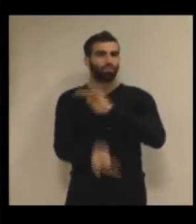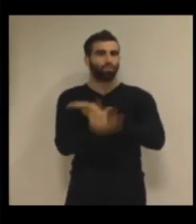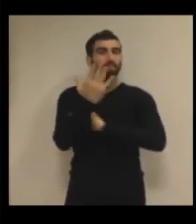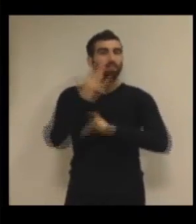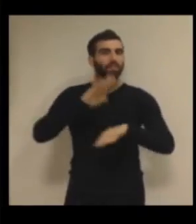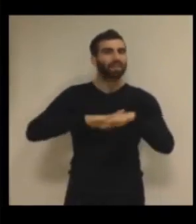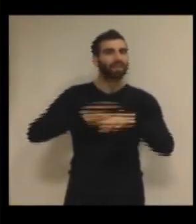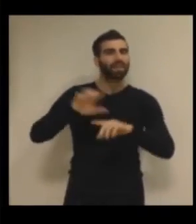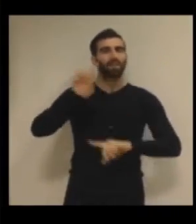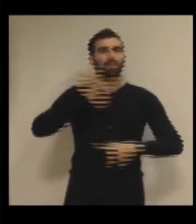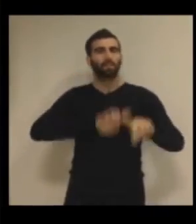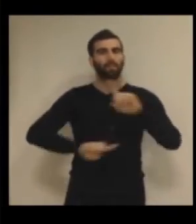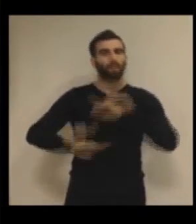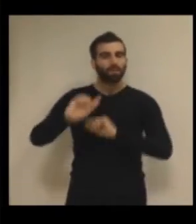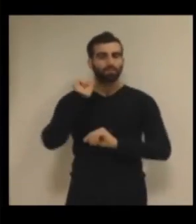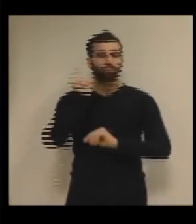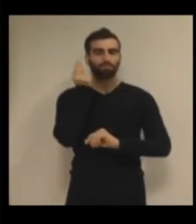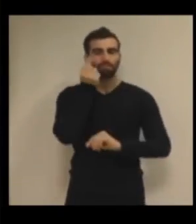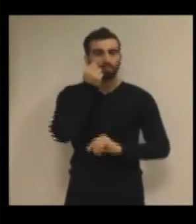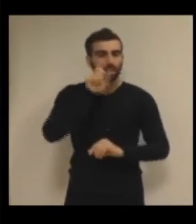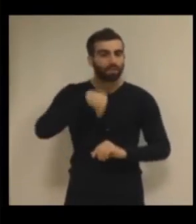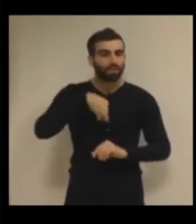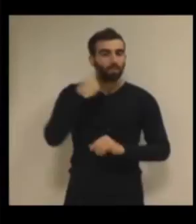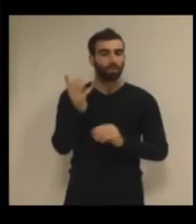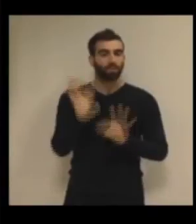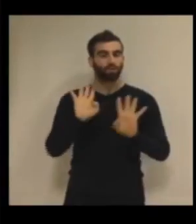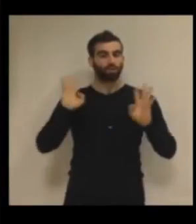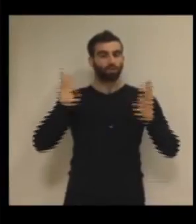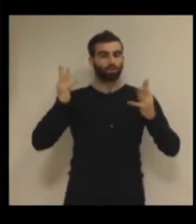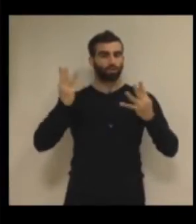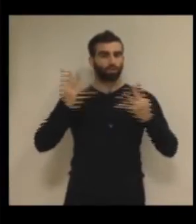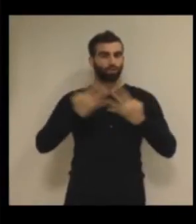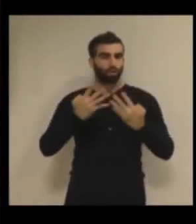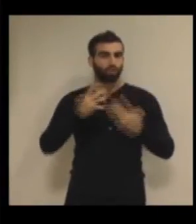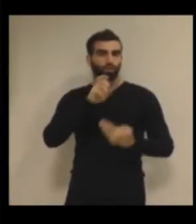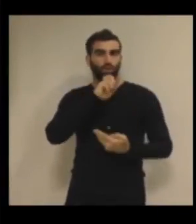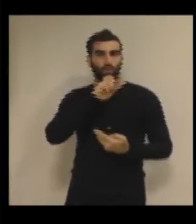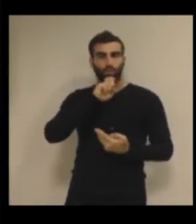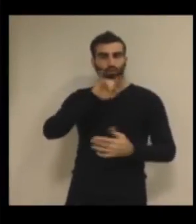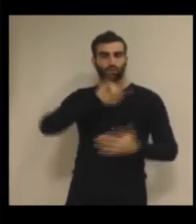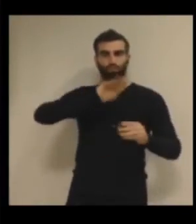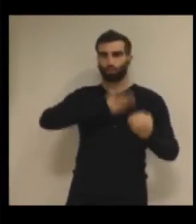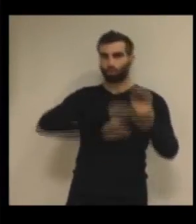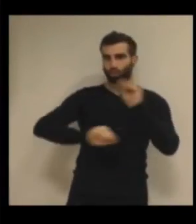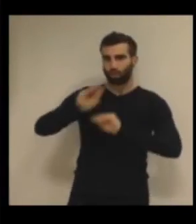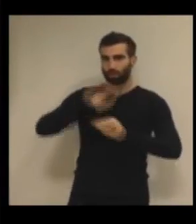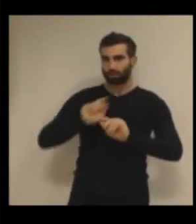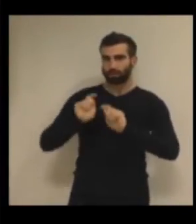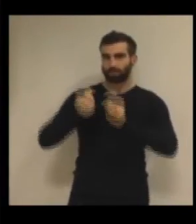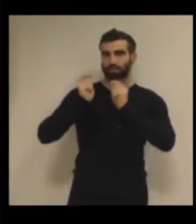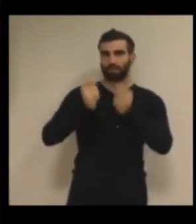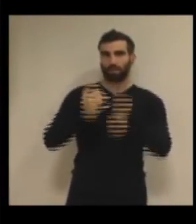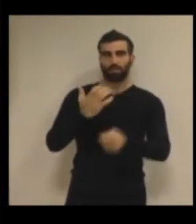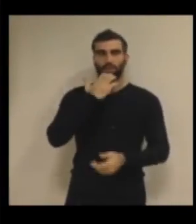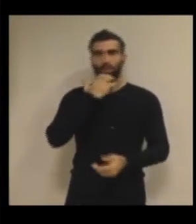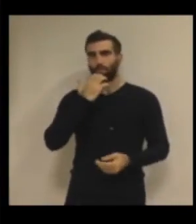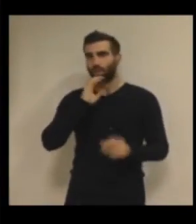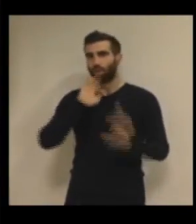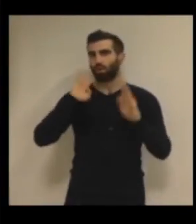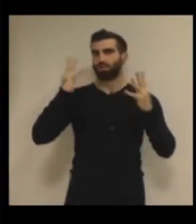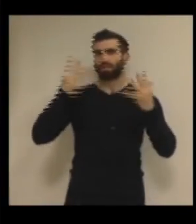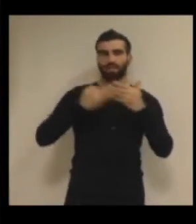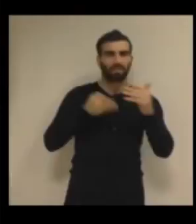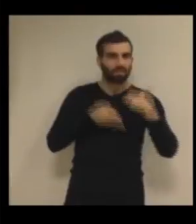identificación de lo que luego tecnológicamente tiene que ser resuelto, ¿no? Pues los temas de accesibilidad web que comentaba